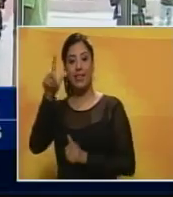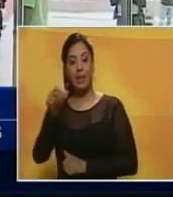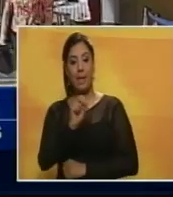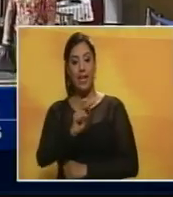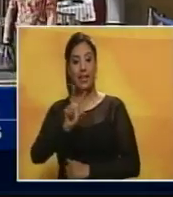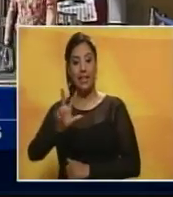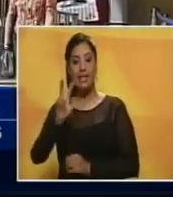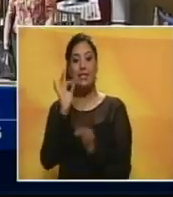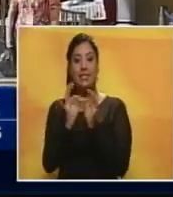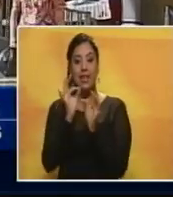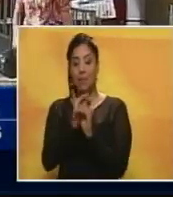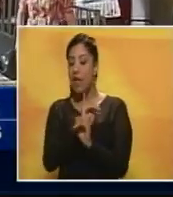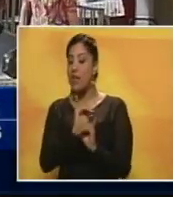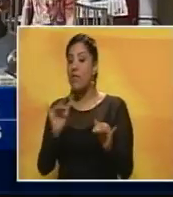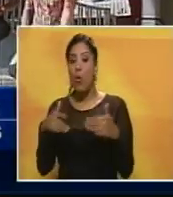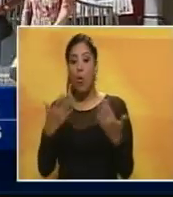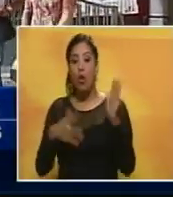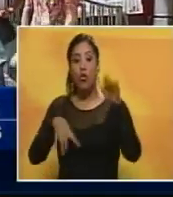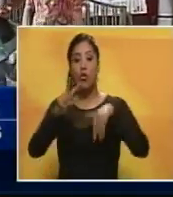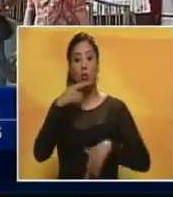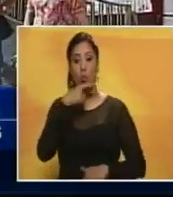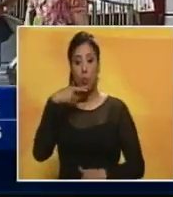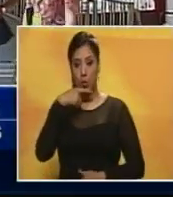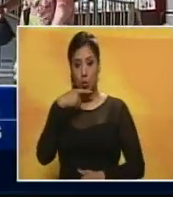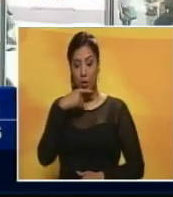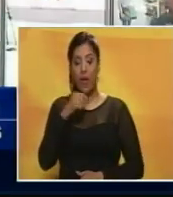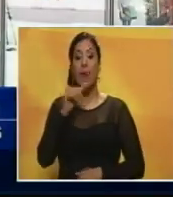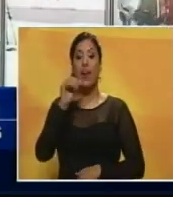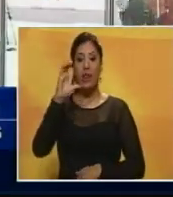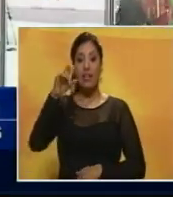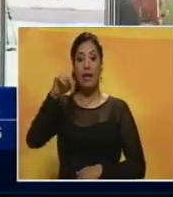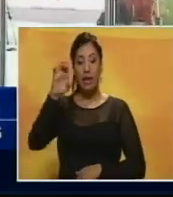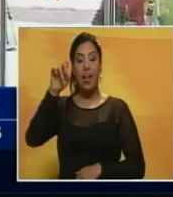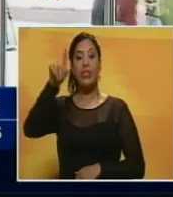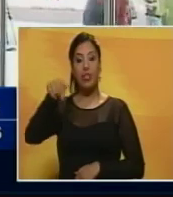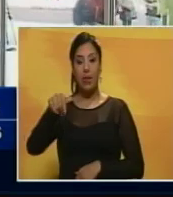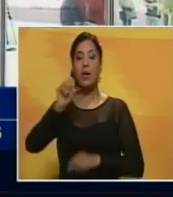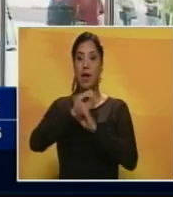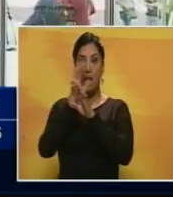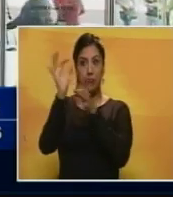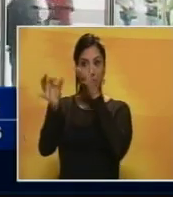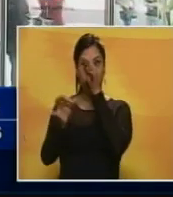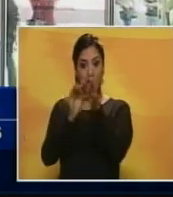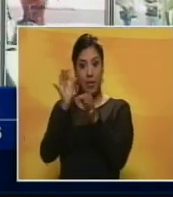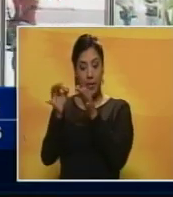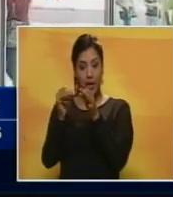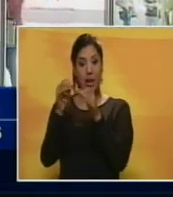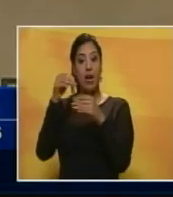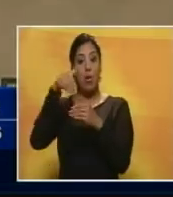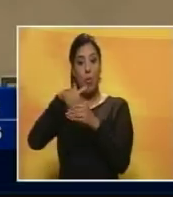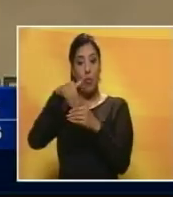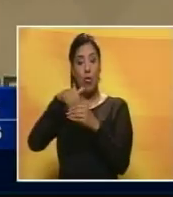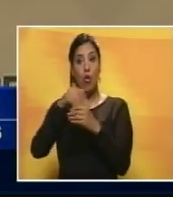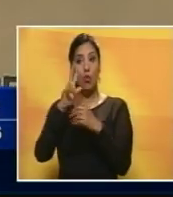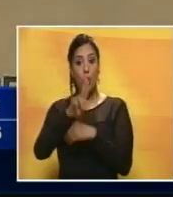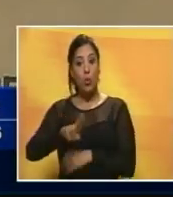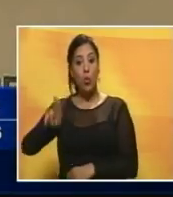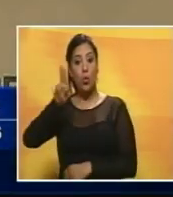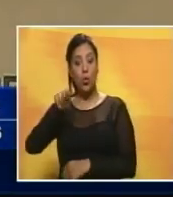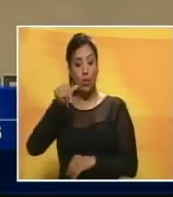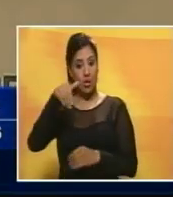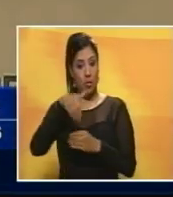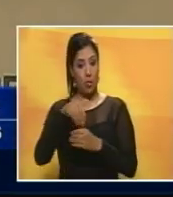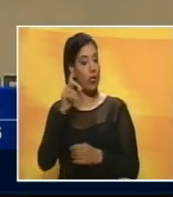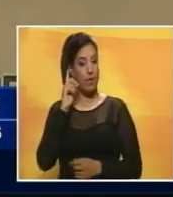el 23 de septiembre y culminará el 12 de octubre. El CNE también aclaró que el padrón electoral a utilizarse para